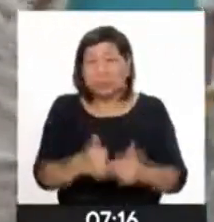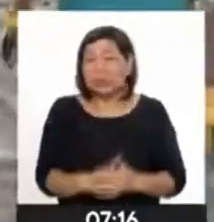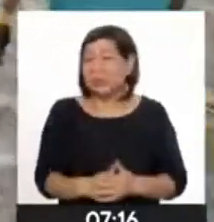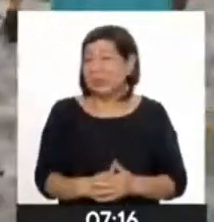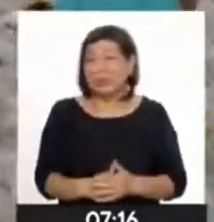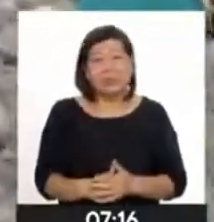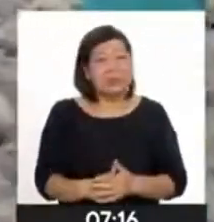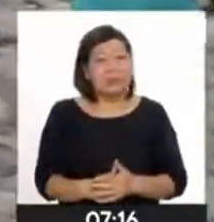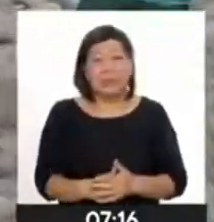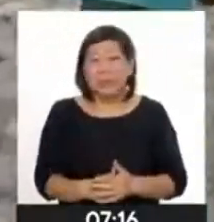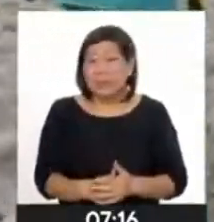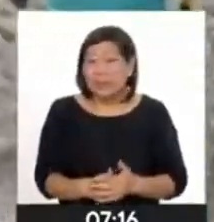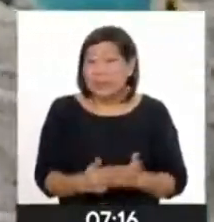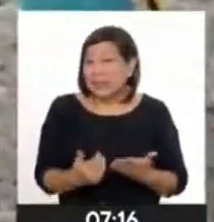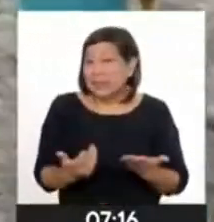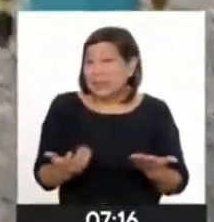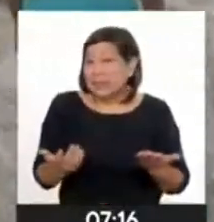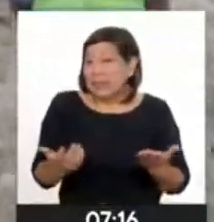sector.